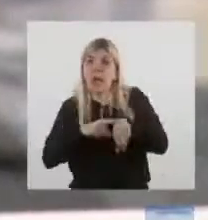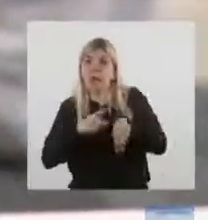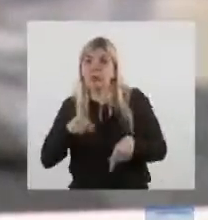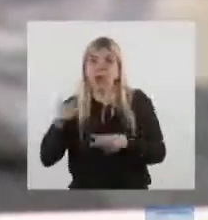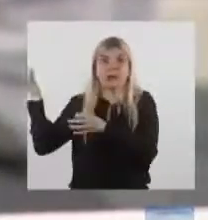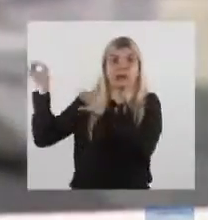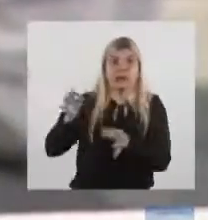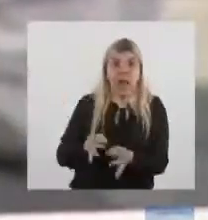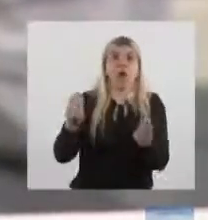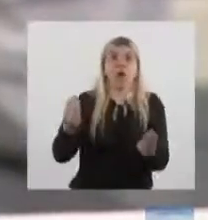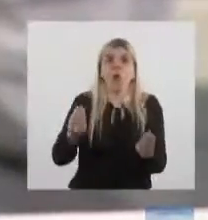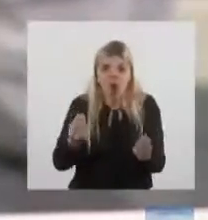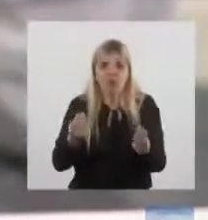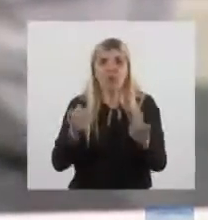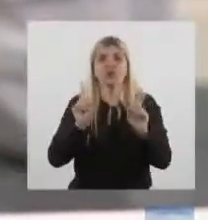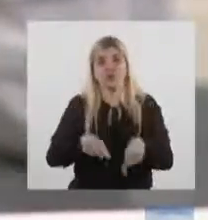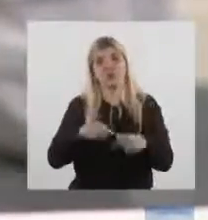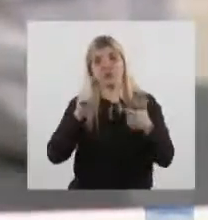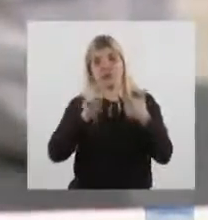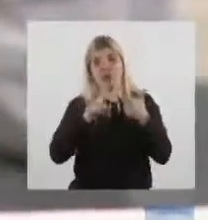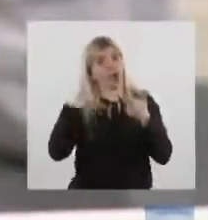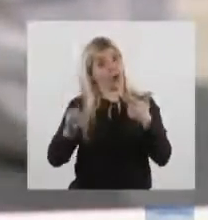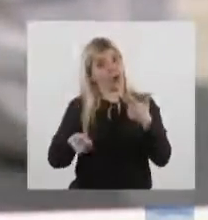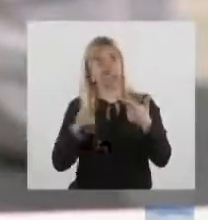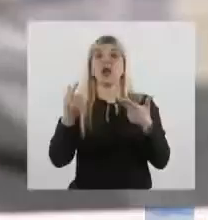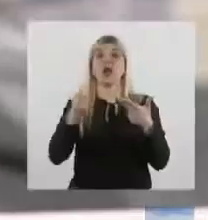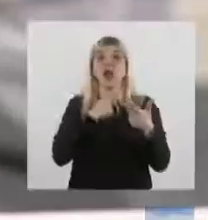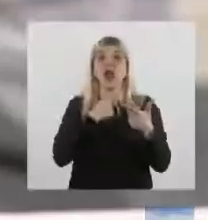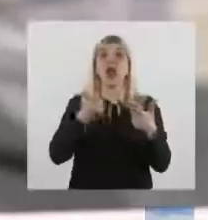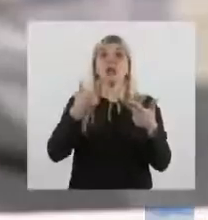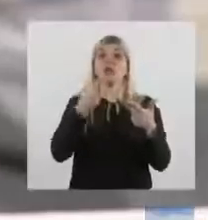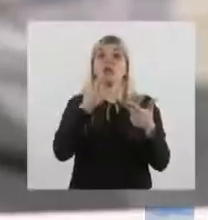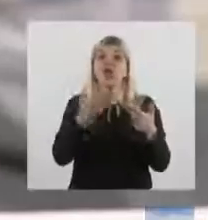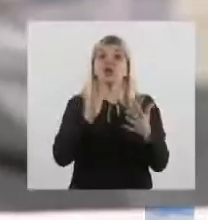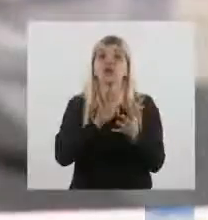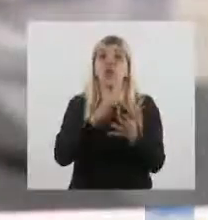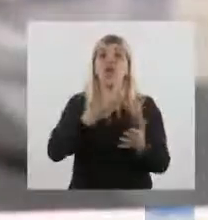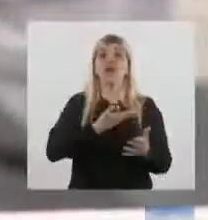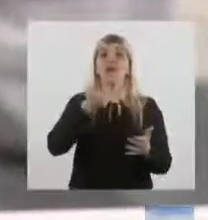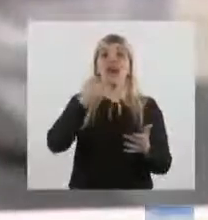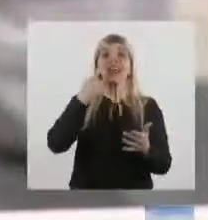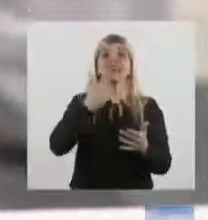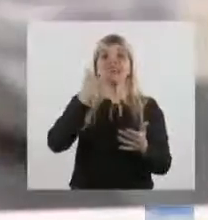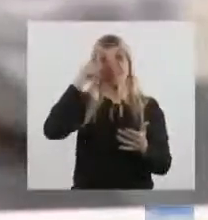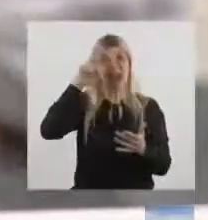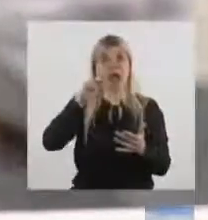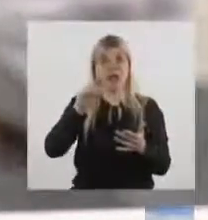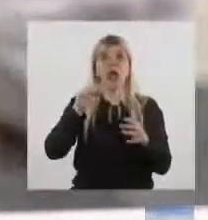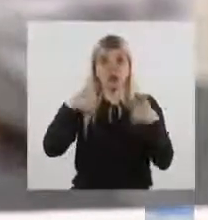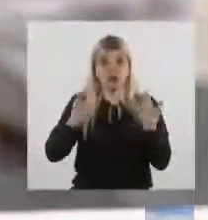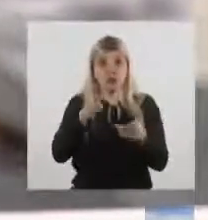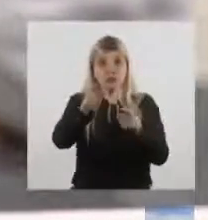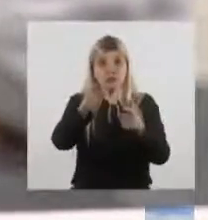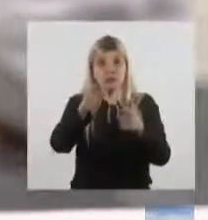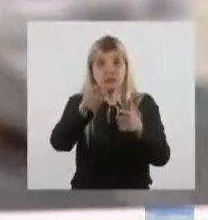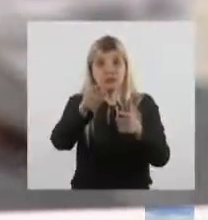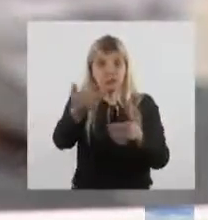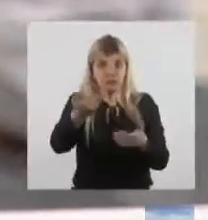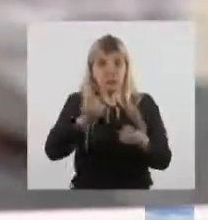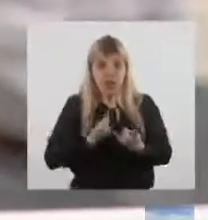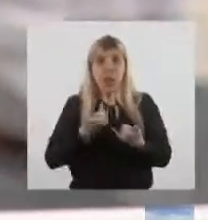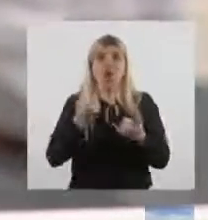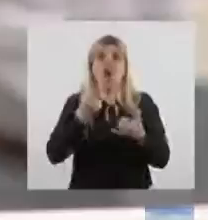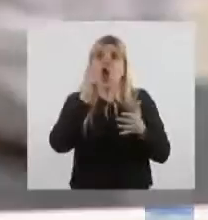otro lado quisiera preguntar sobre pzifer esto quiere decir que entonces no se va a hacer un